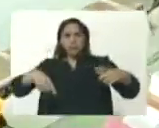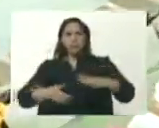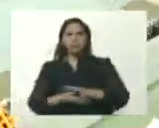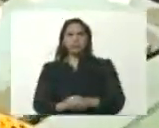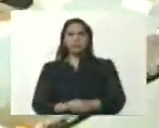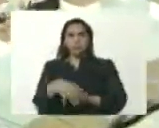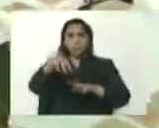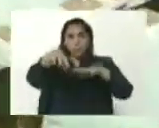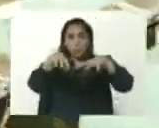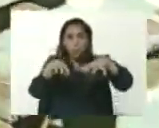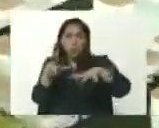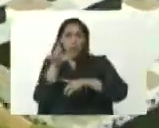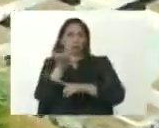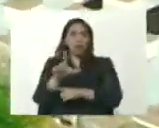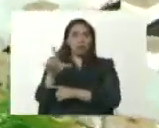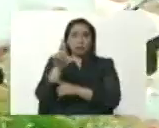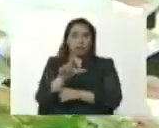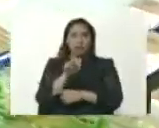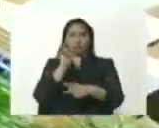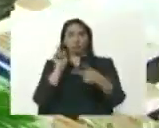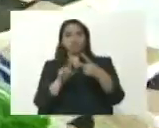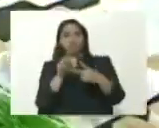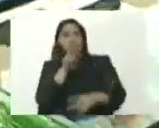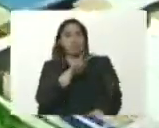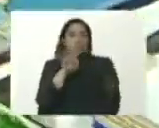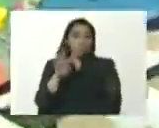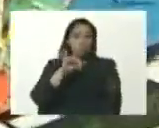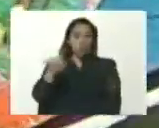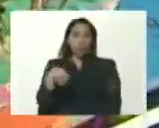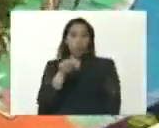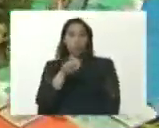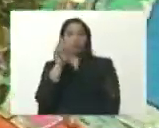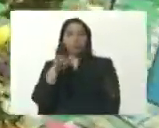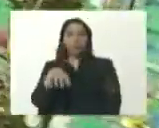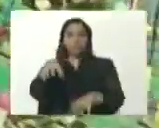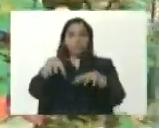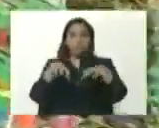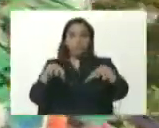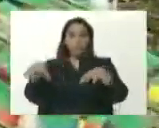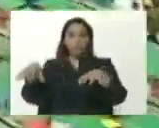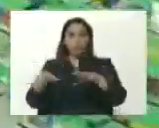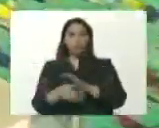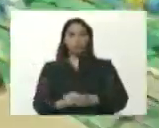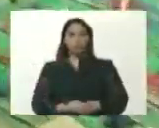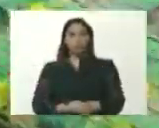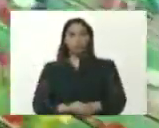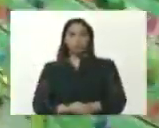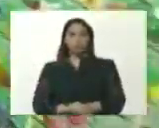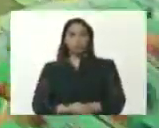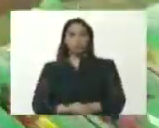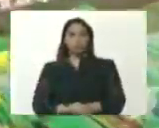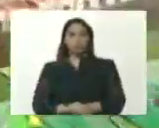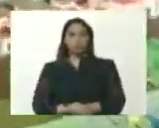de Landaeta, está la maqueta de 24 de junio, está la maqueta